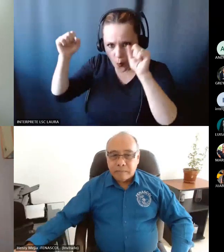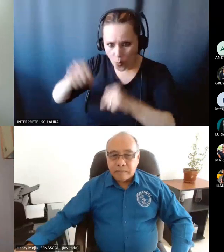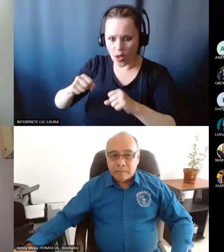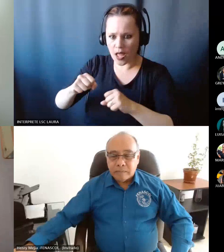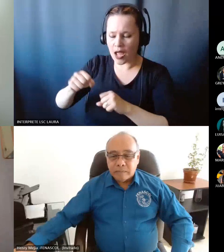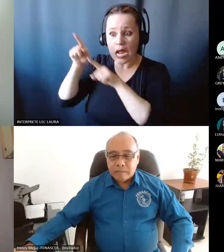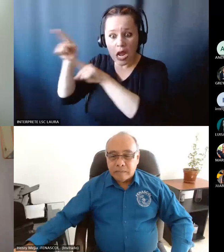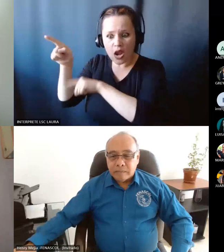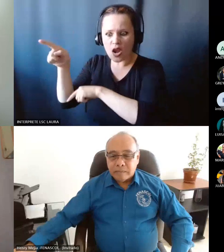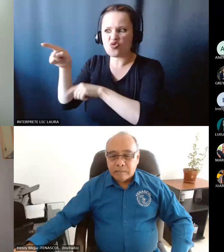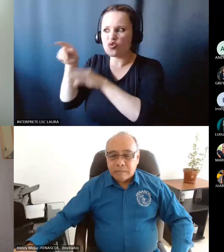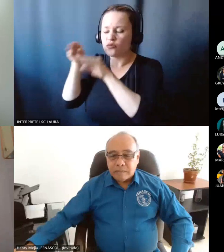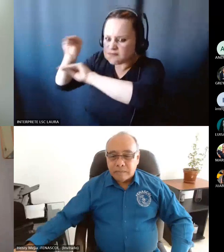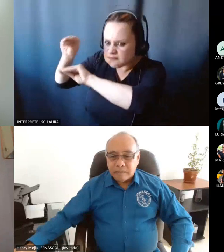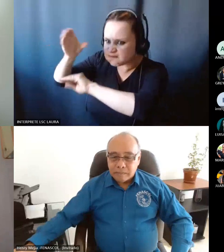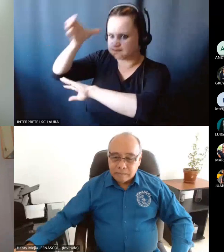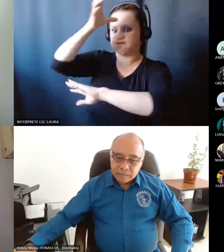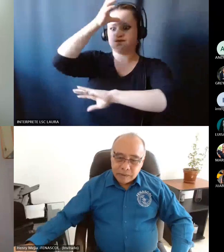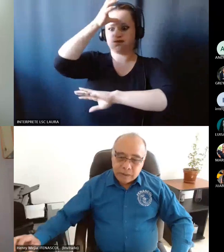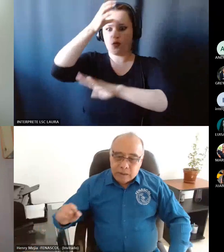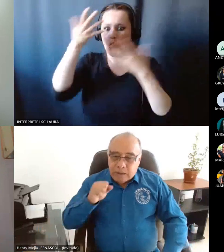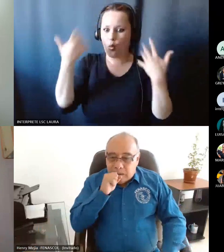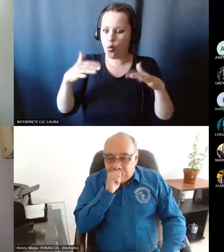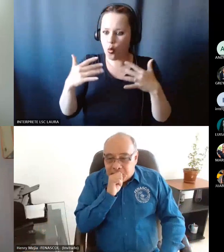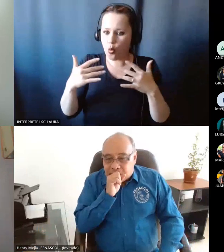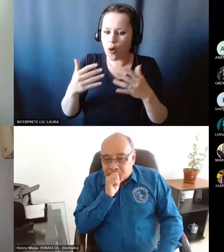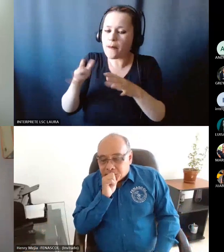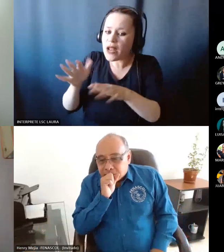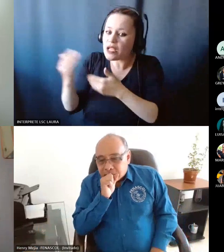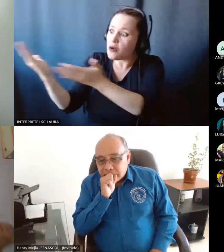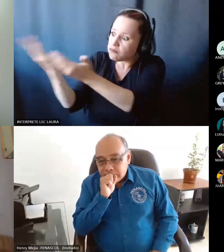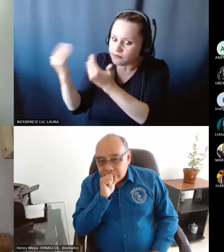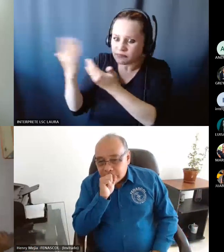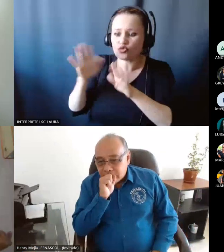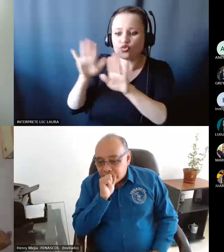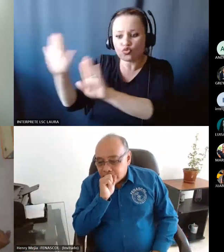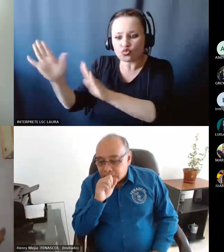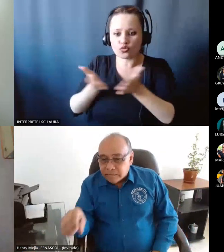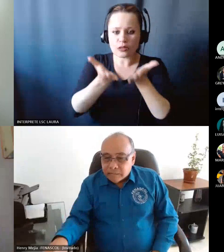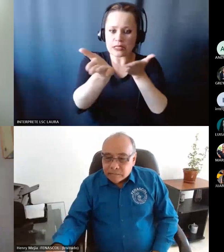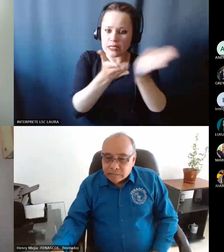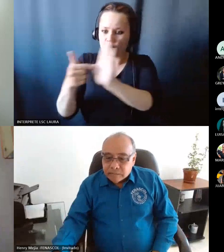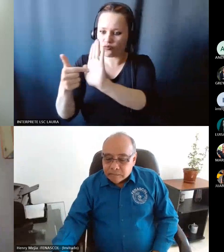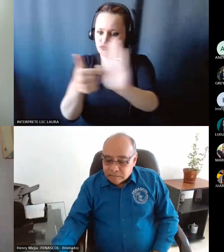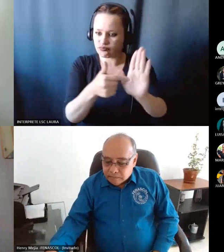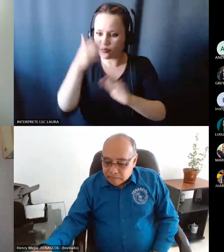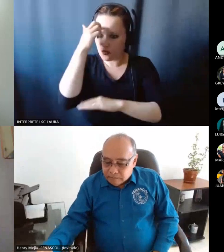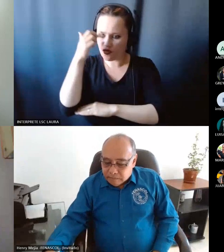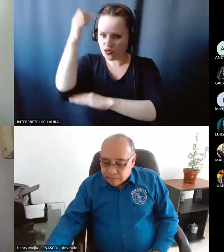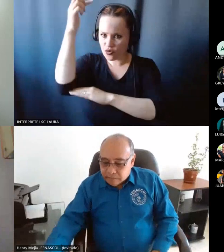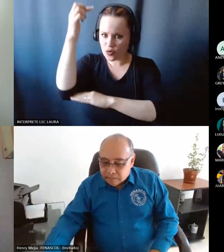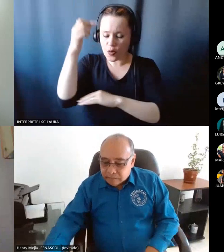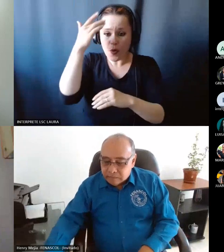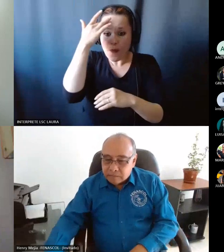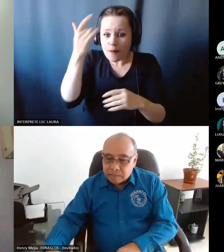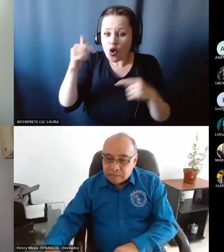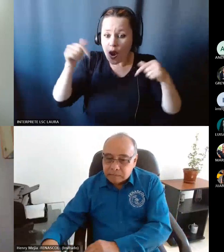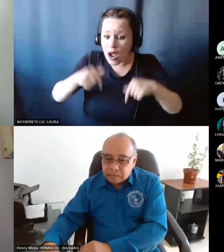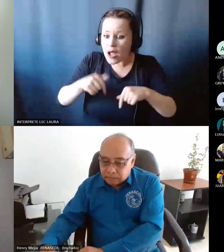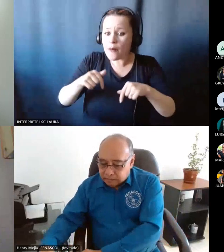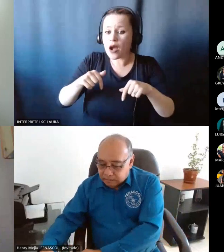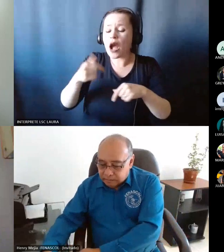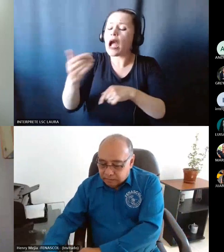los conocimientos que necesitan para ofrecer sus servicios a las organizaciones porque nosotros no estamos invitando a